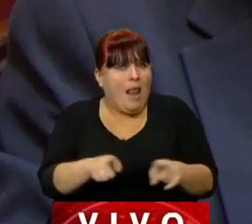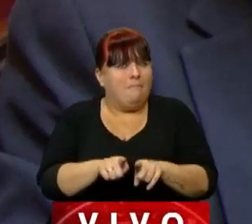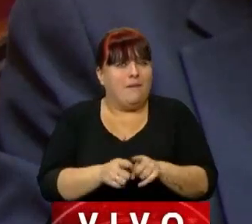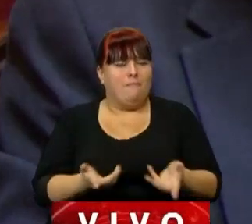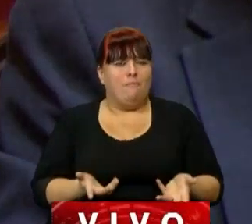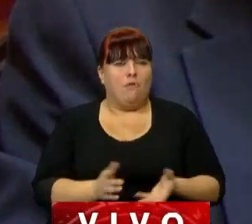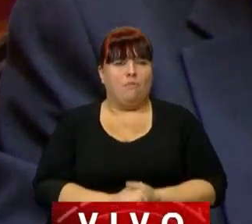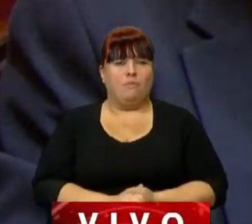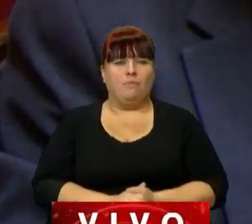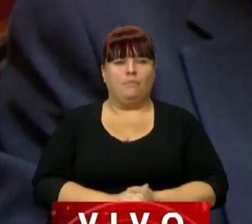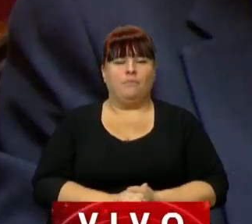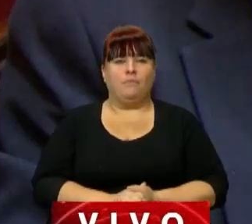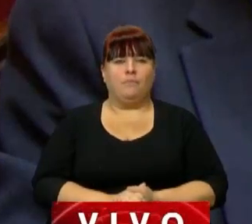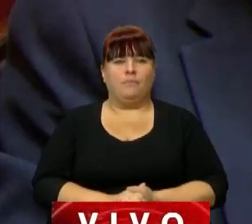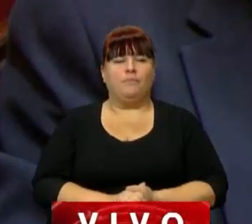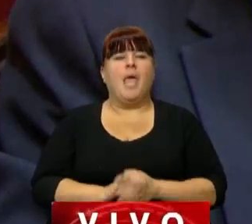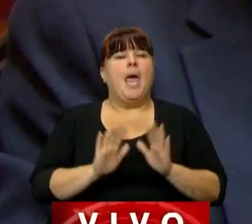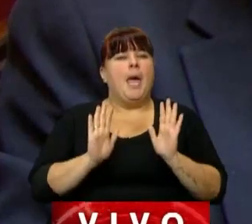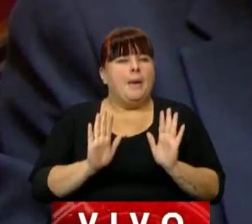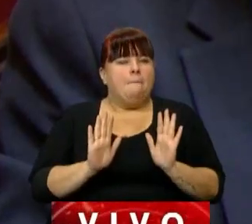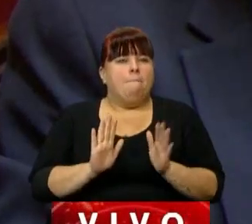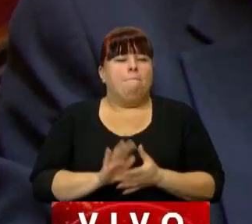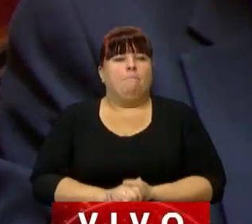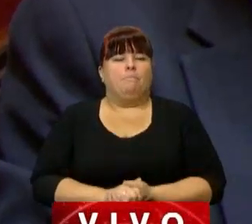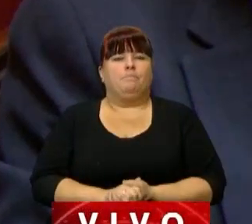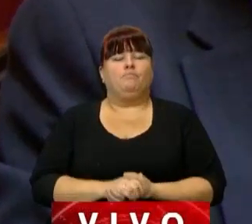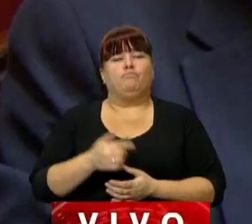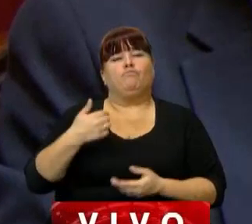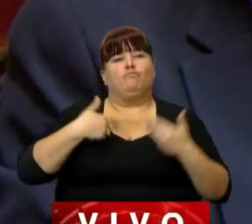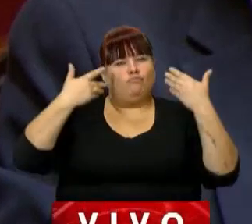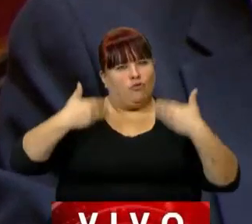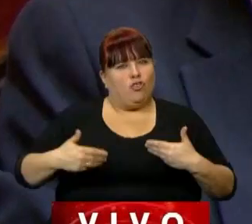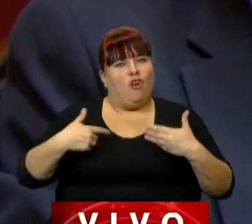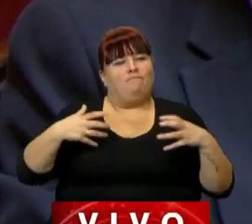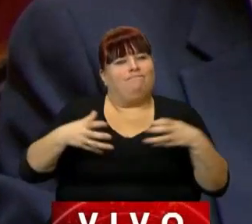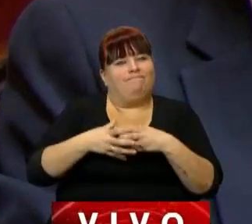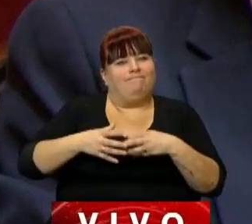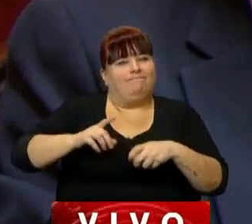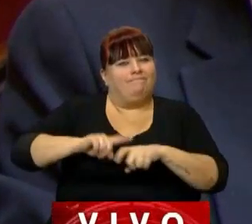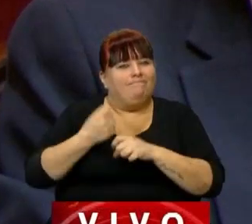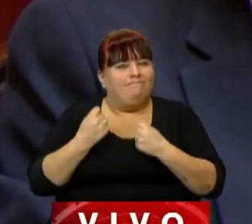presidente. Pero como yo soy un hombre de partido,